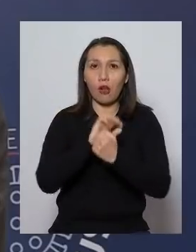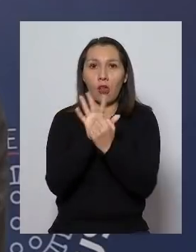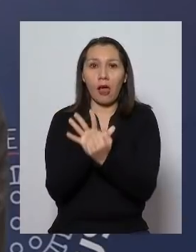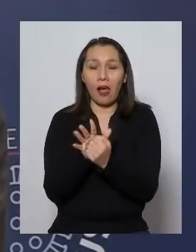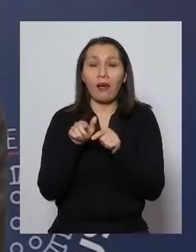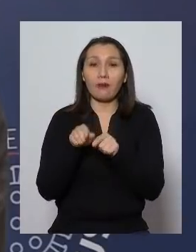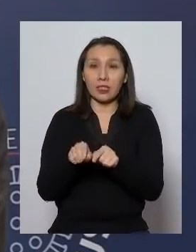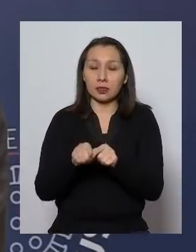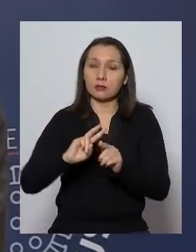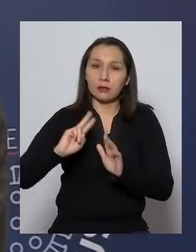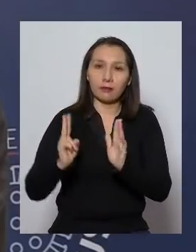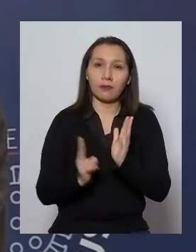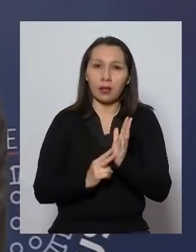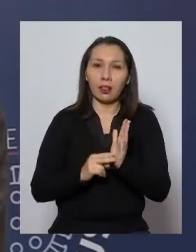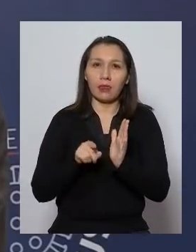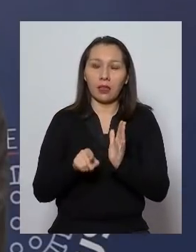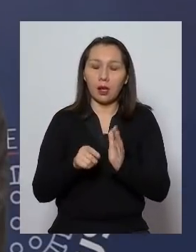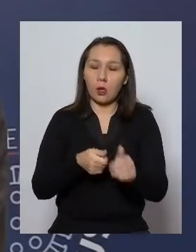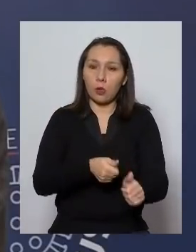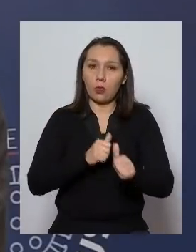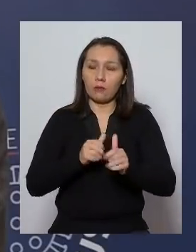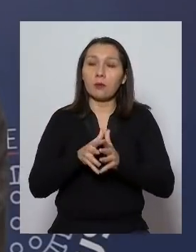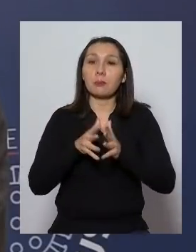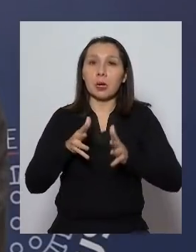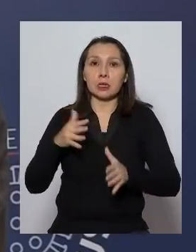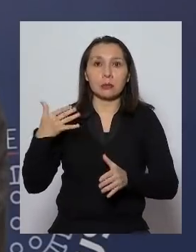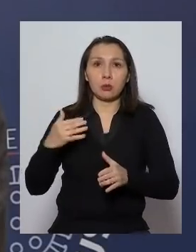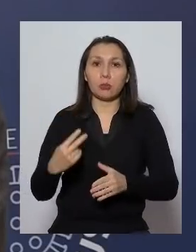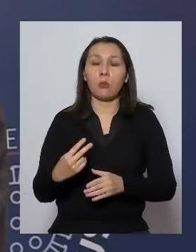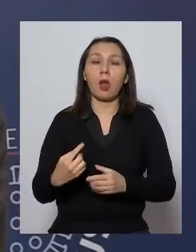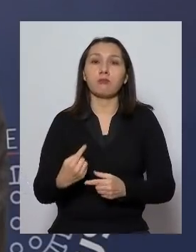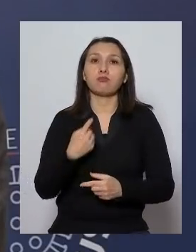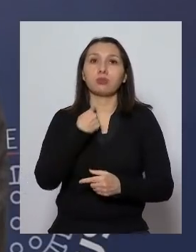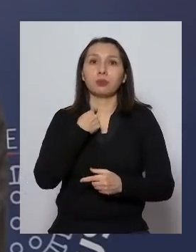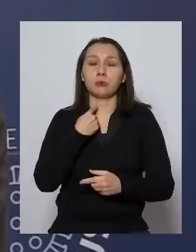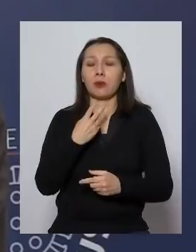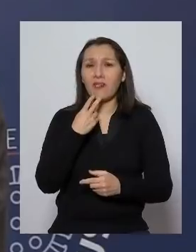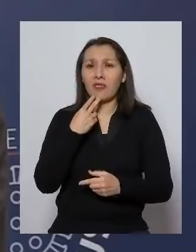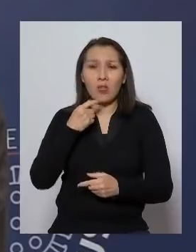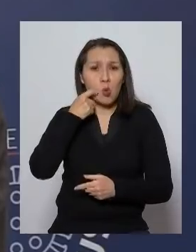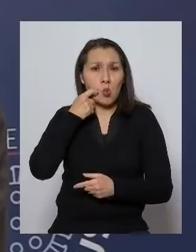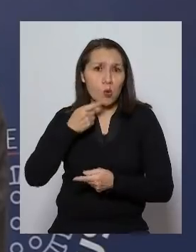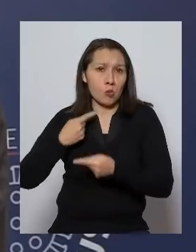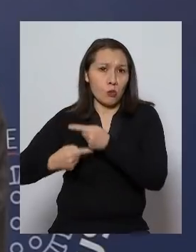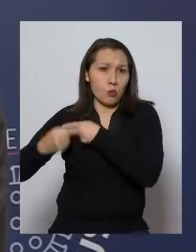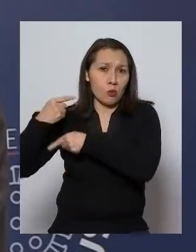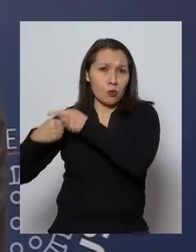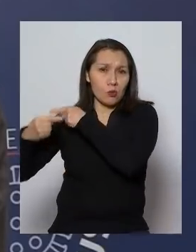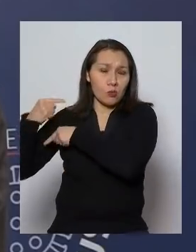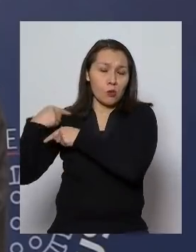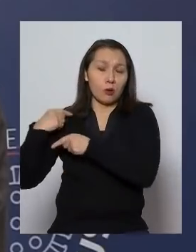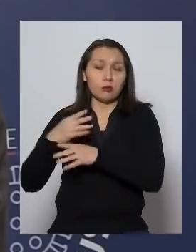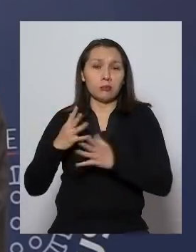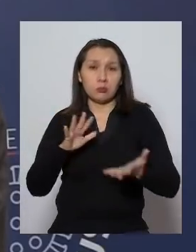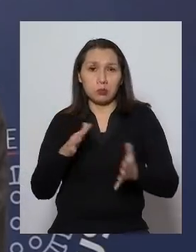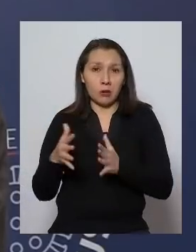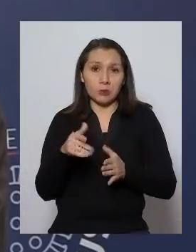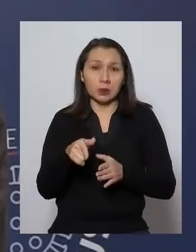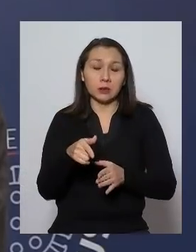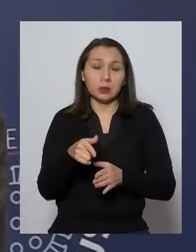coronavirus realmente en el desafío más importante que ha vivido la humanidad durante los últimos